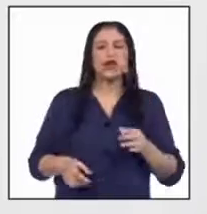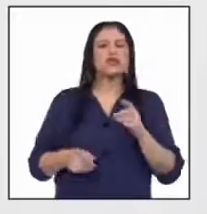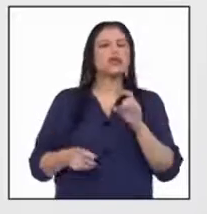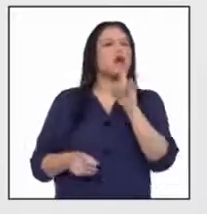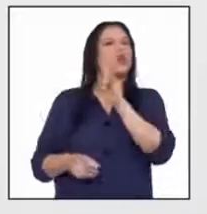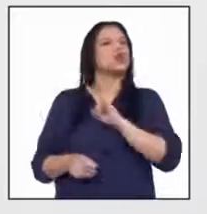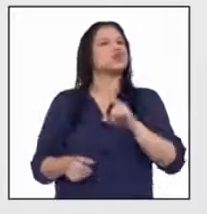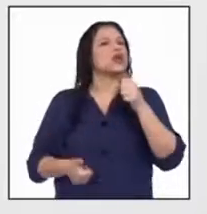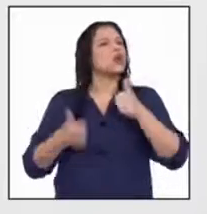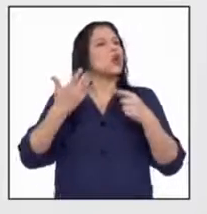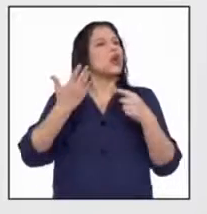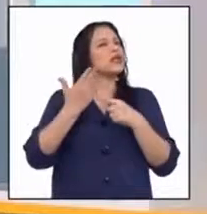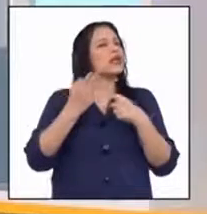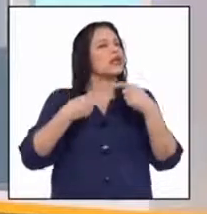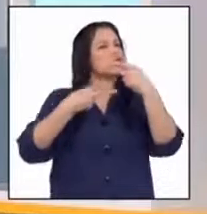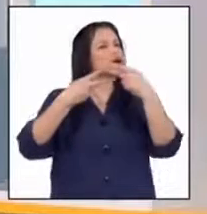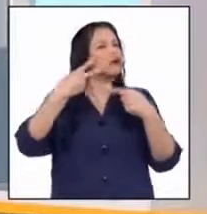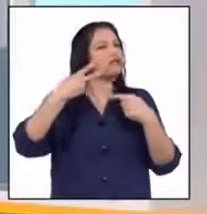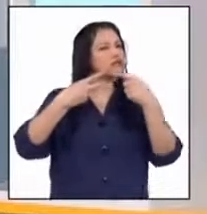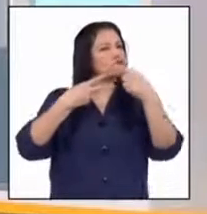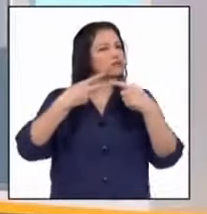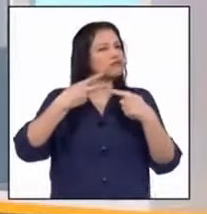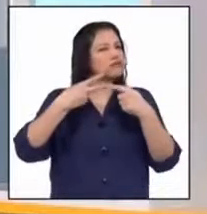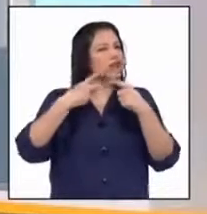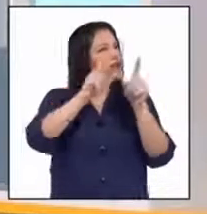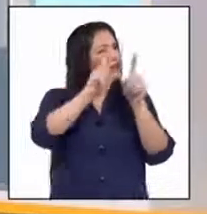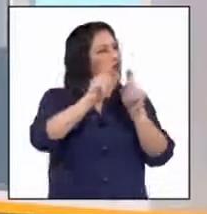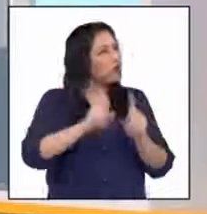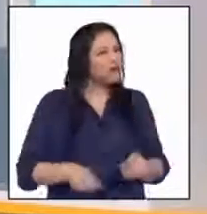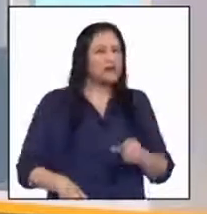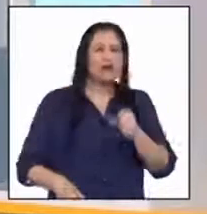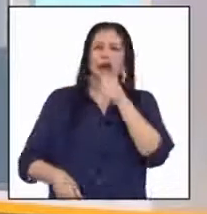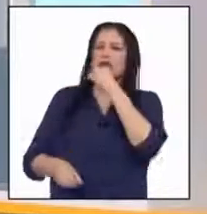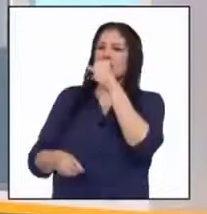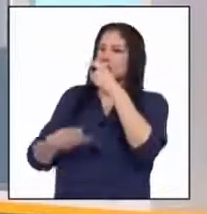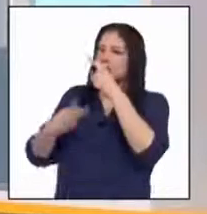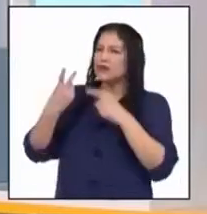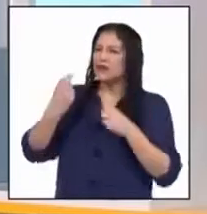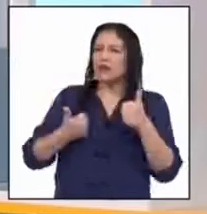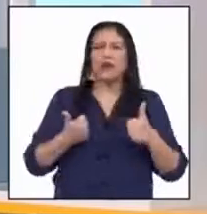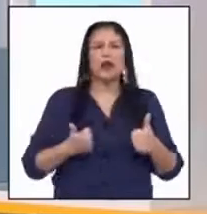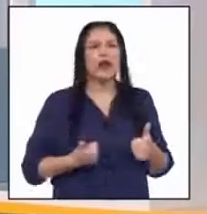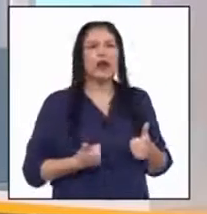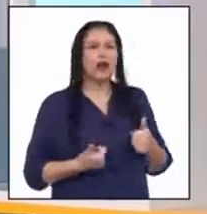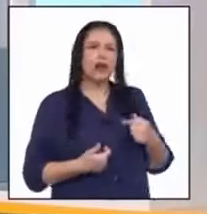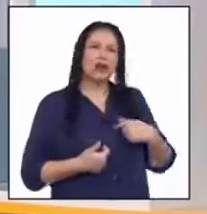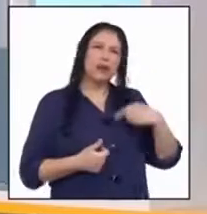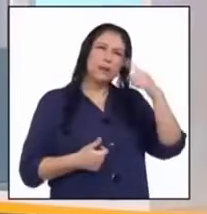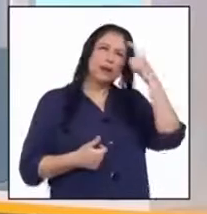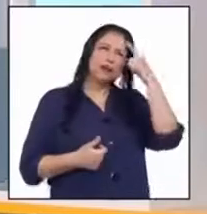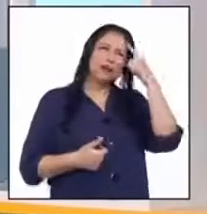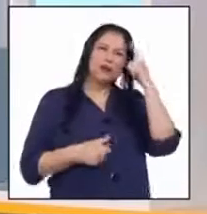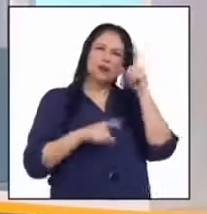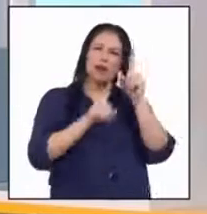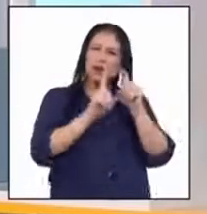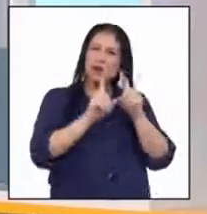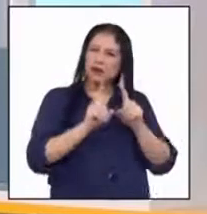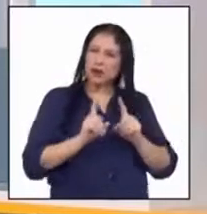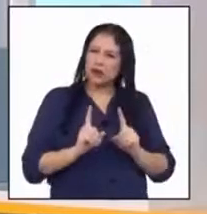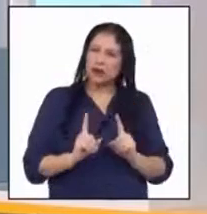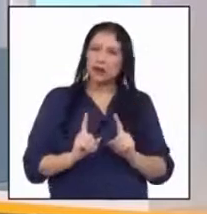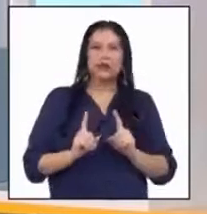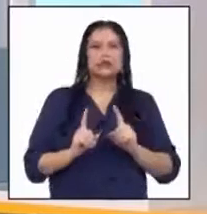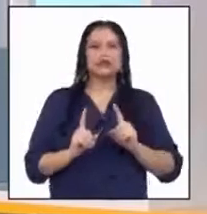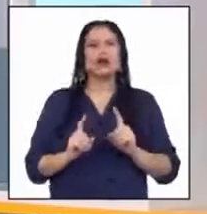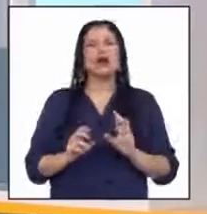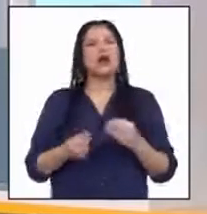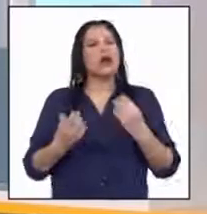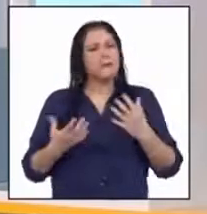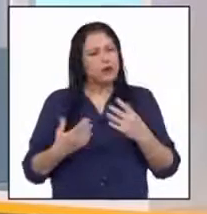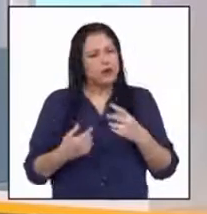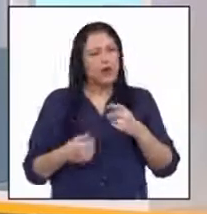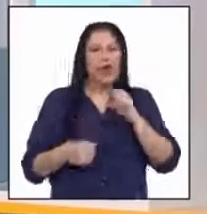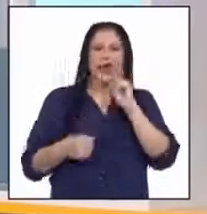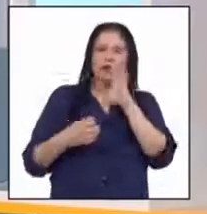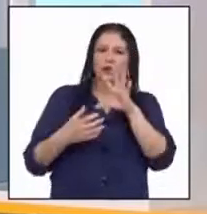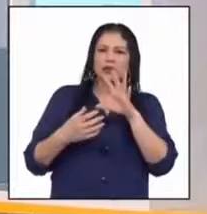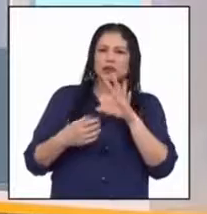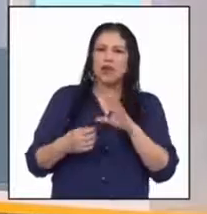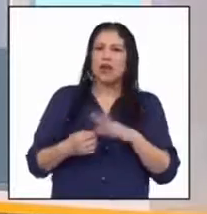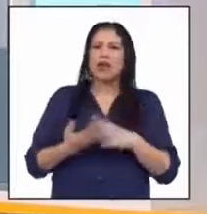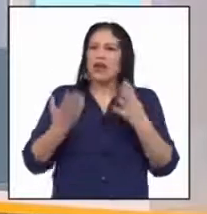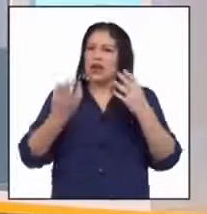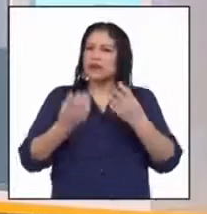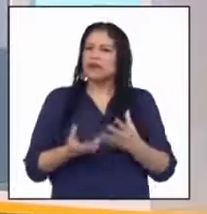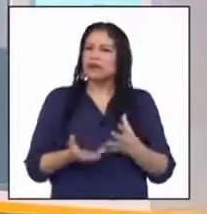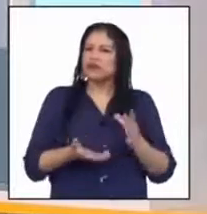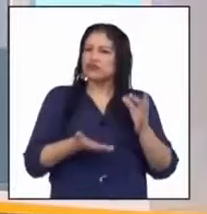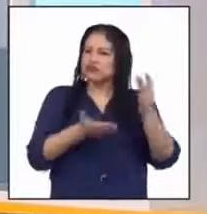quinto de secundaria? Creo que utilizaron la encuesta, porque según la situación se indica que recopilaron